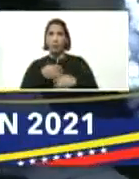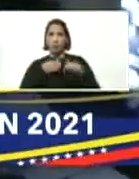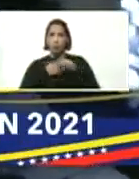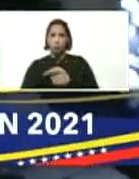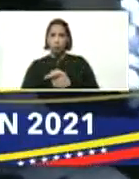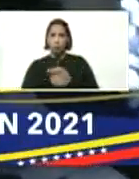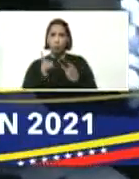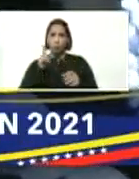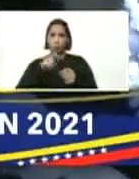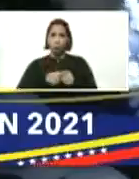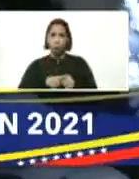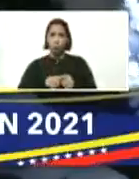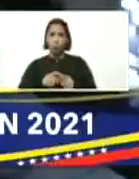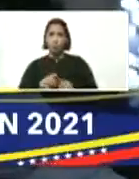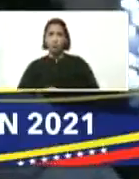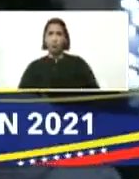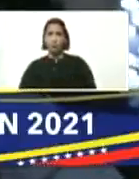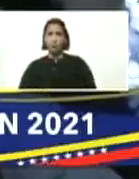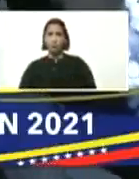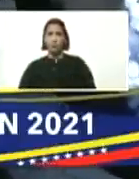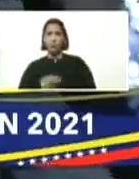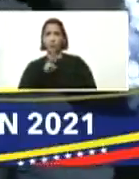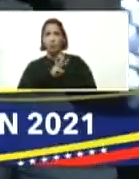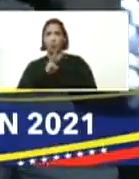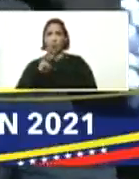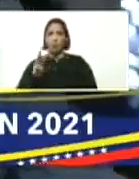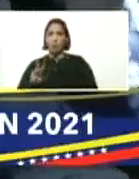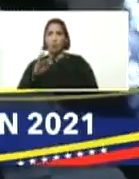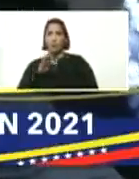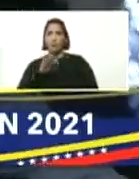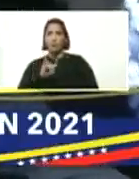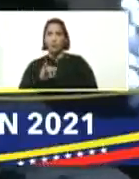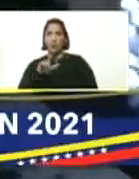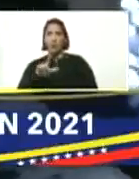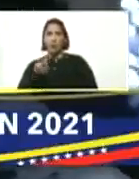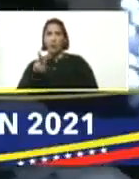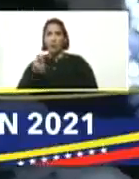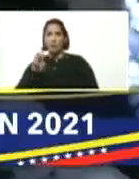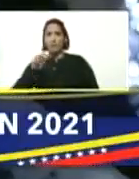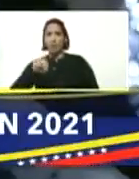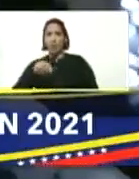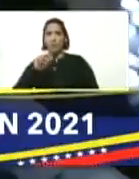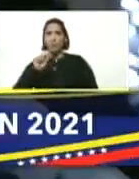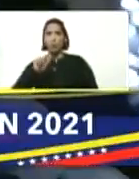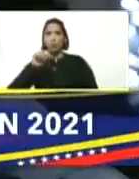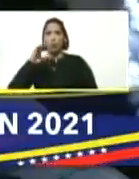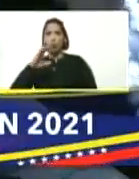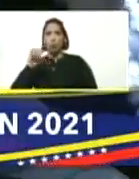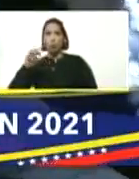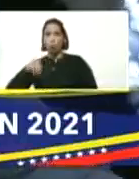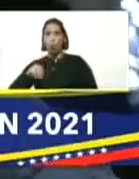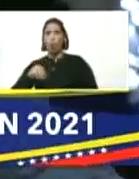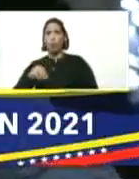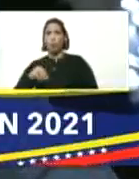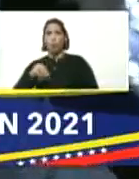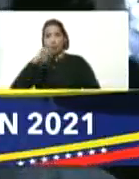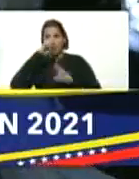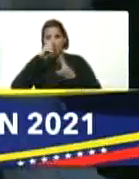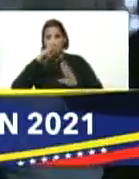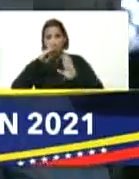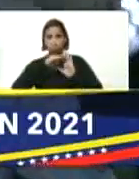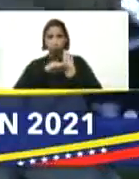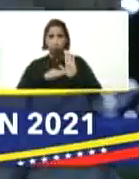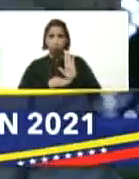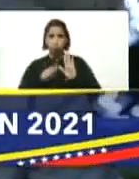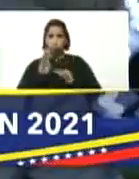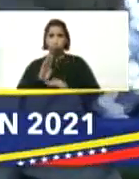a la grilla a través de la página www.filben.com y cumplir con las normativas biosanitarias, el uso